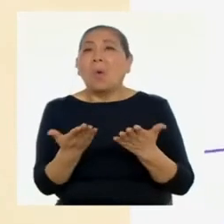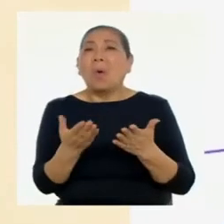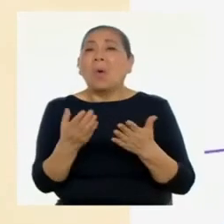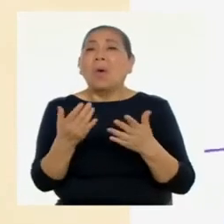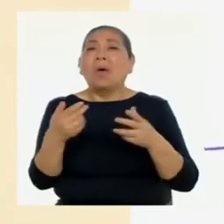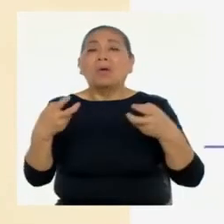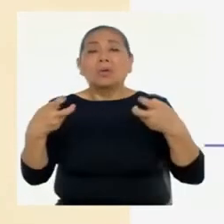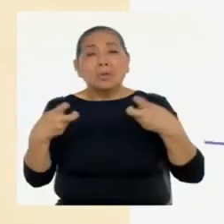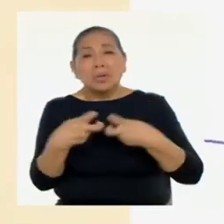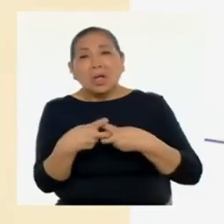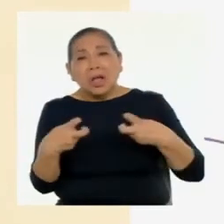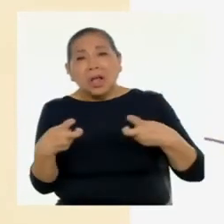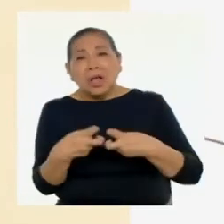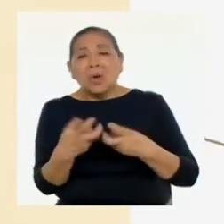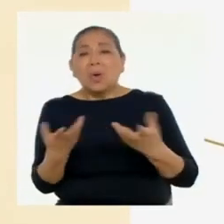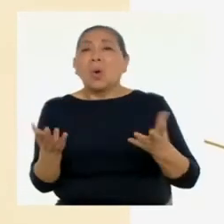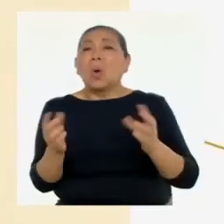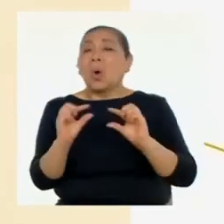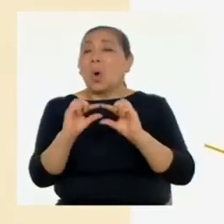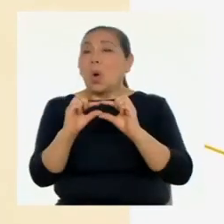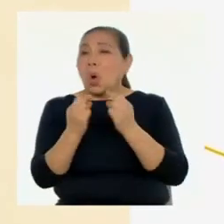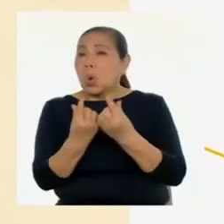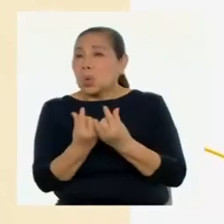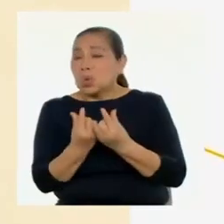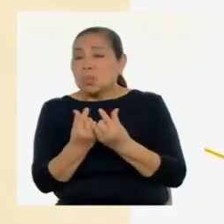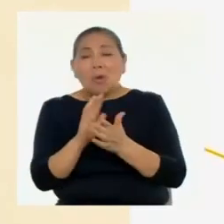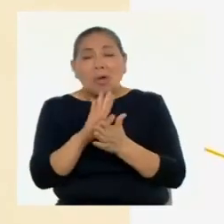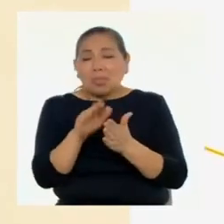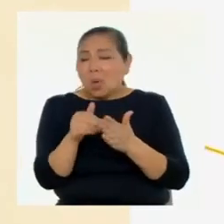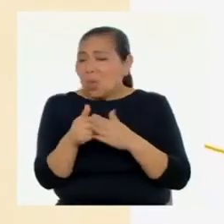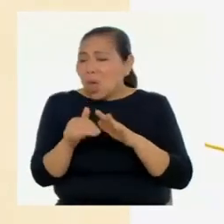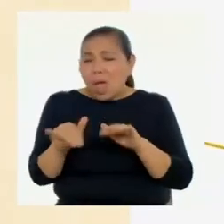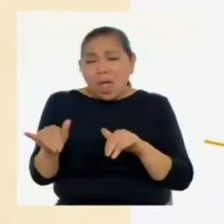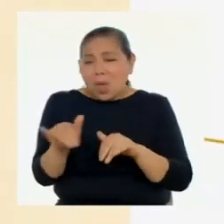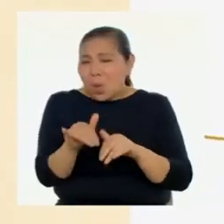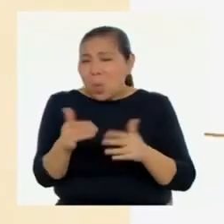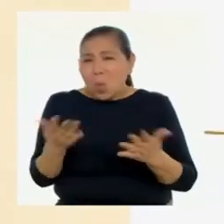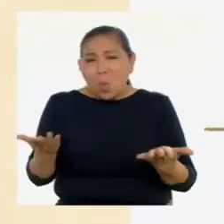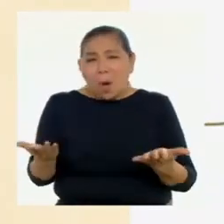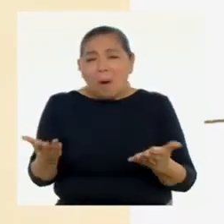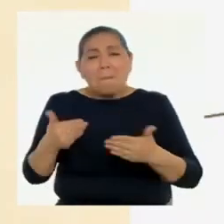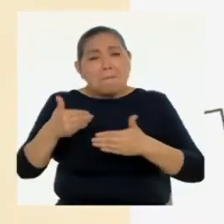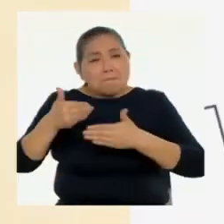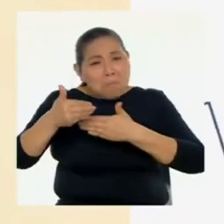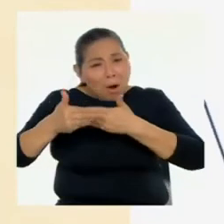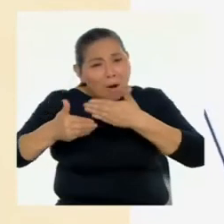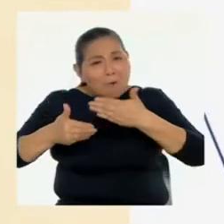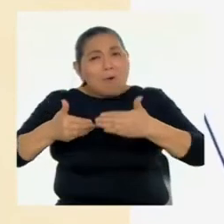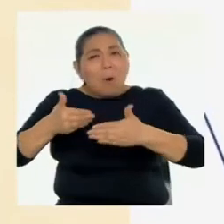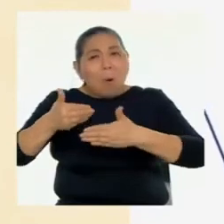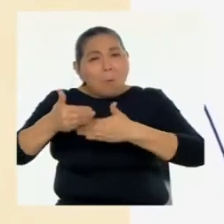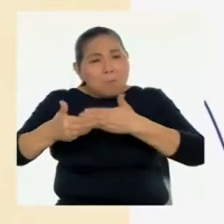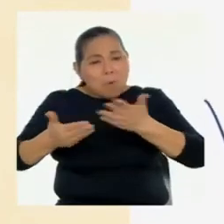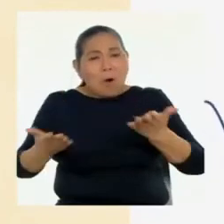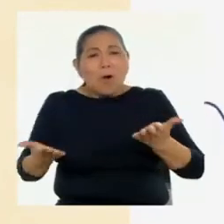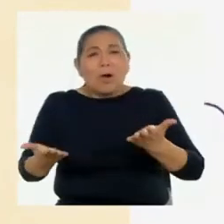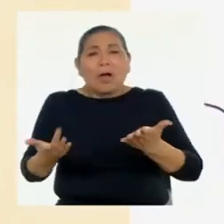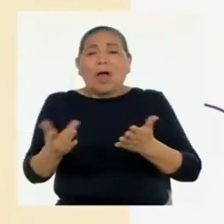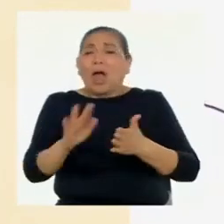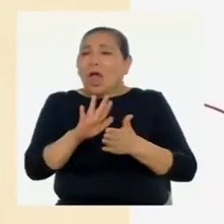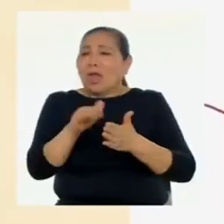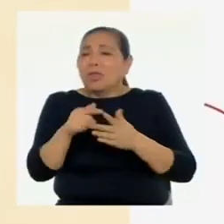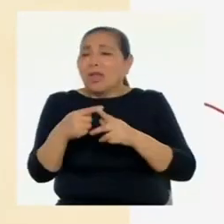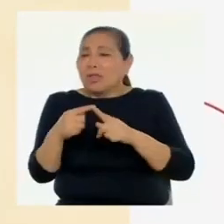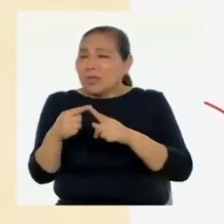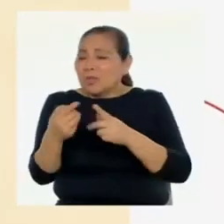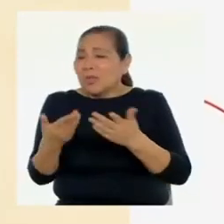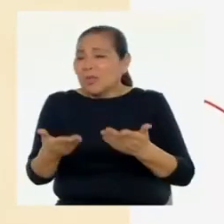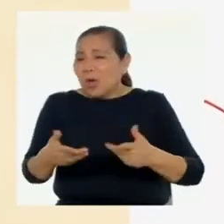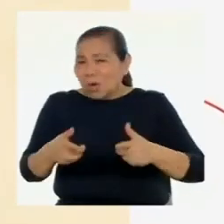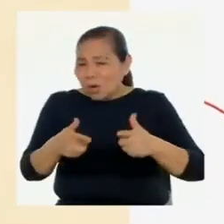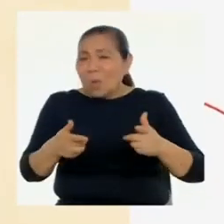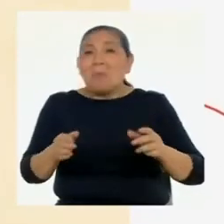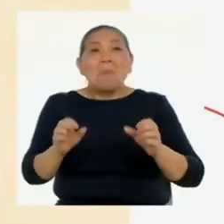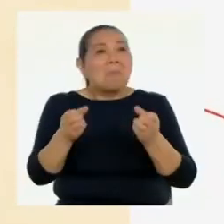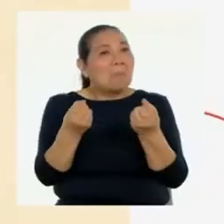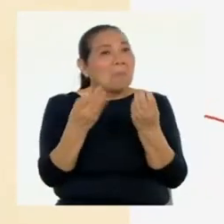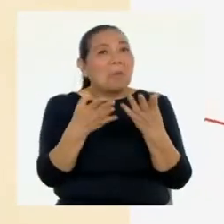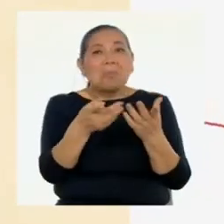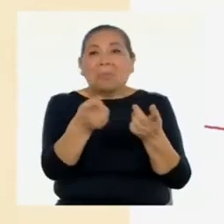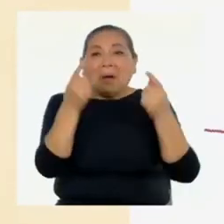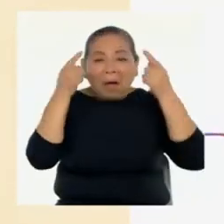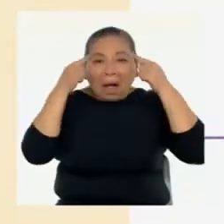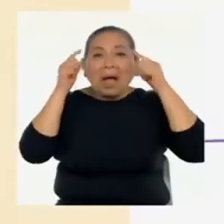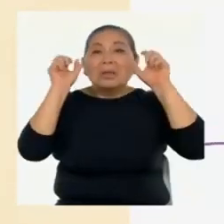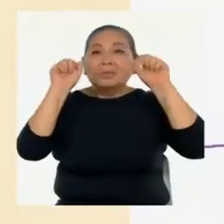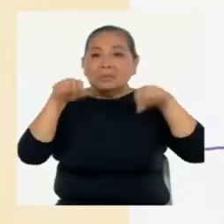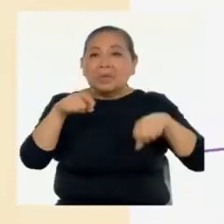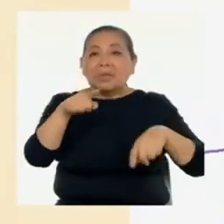juegos virtuales, la conformación de grupos y en todo. Poco a poco fomentemos que esto se logre en todos los espacios.